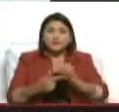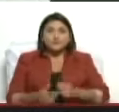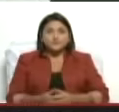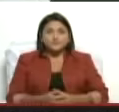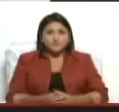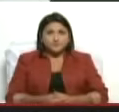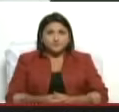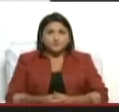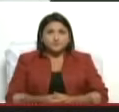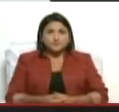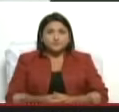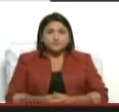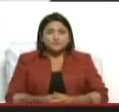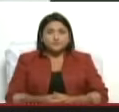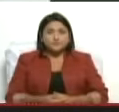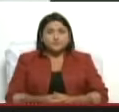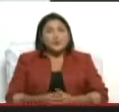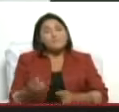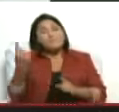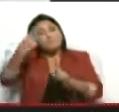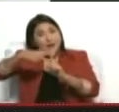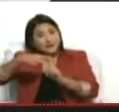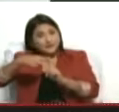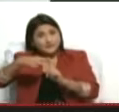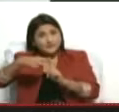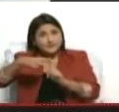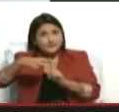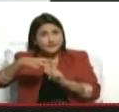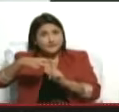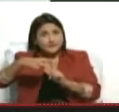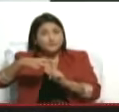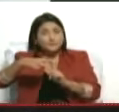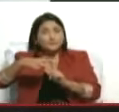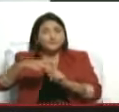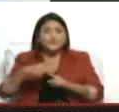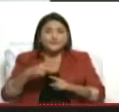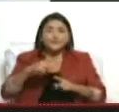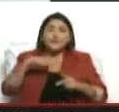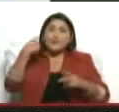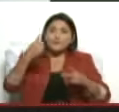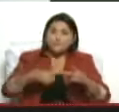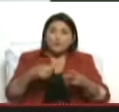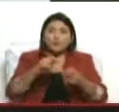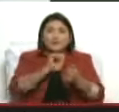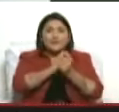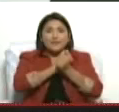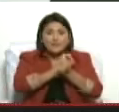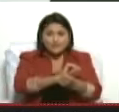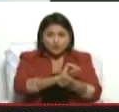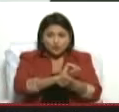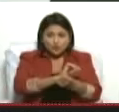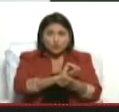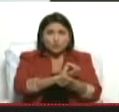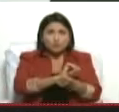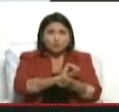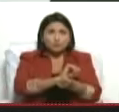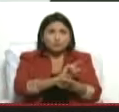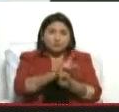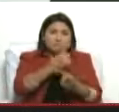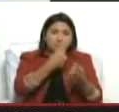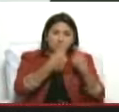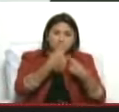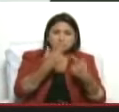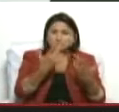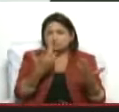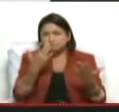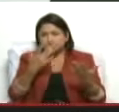aparece pero aparte de ello como dije luego de la detención usted me pregunta qué Qué elemento